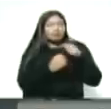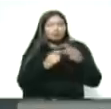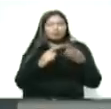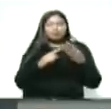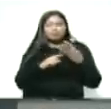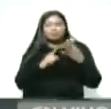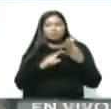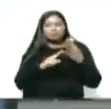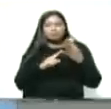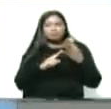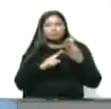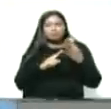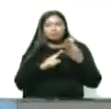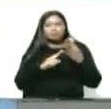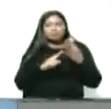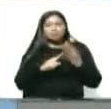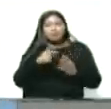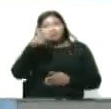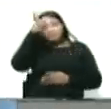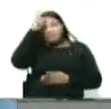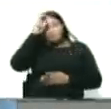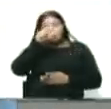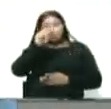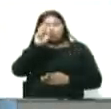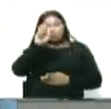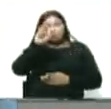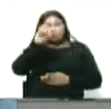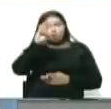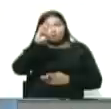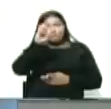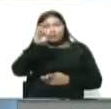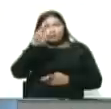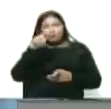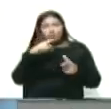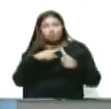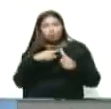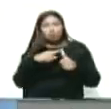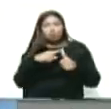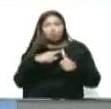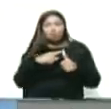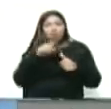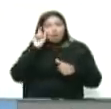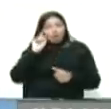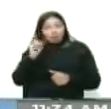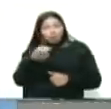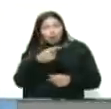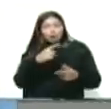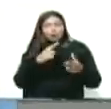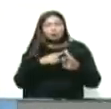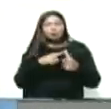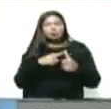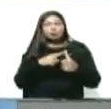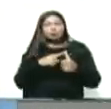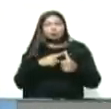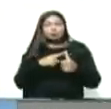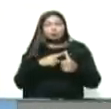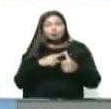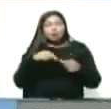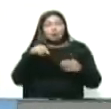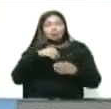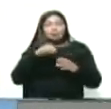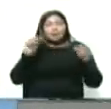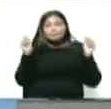municipio Tocopero de Falcón, en el municipio Juan Germán Rocio de Guárico, en el municipio Campo Elías de